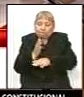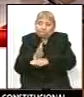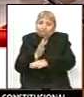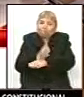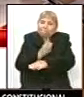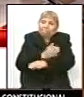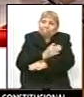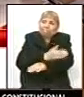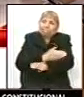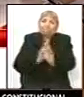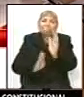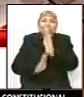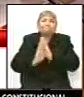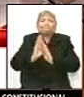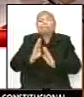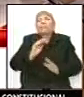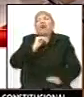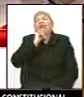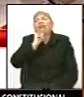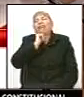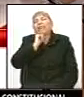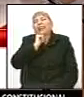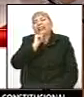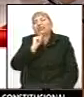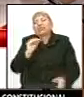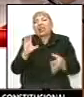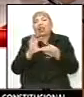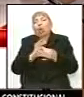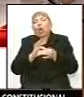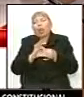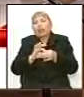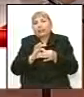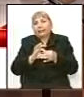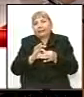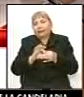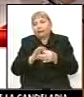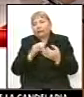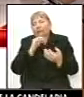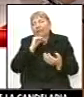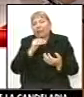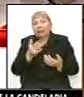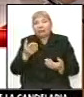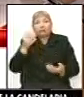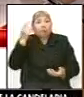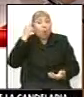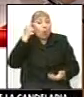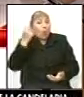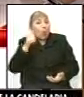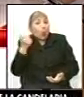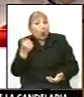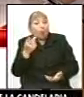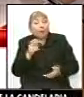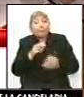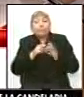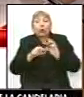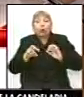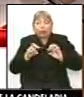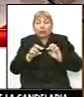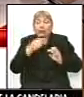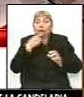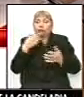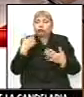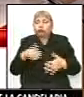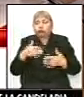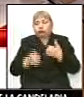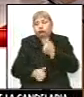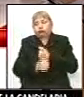su competitividad, es la falta de conectividad. Y entonces quienes pensamos diferentes consideramos que este tipo de proyectos lo que hacen es hacerle un daño